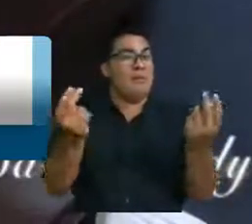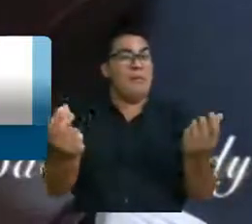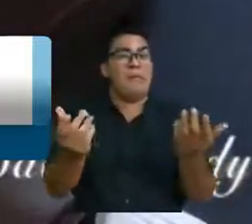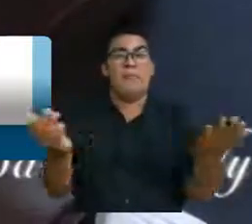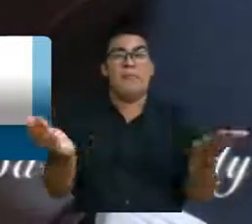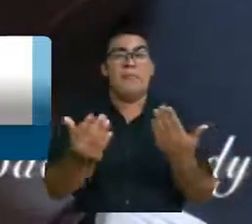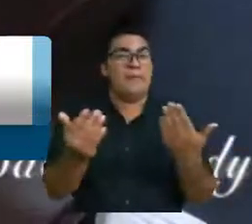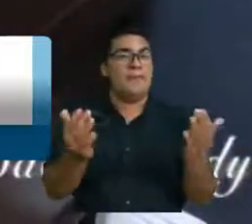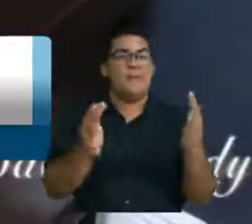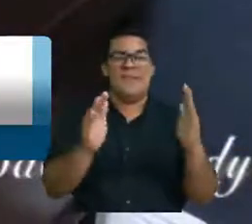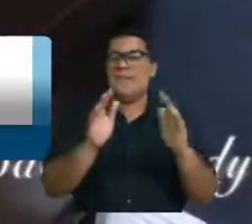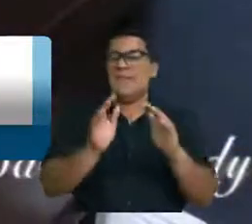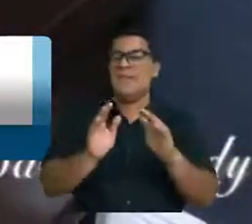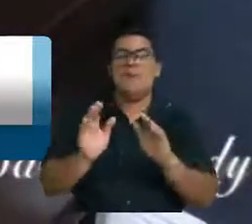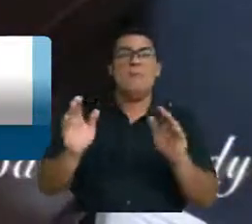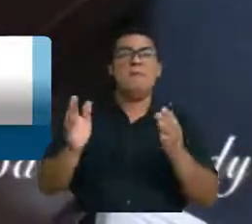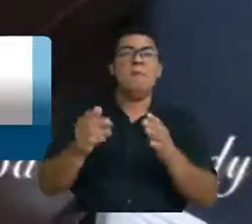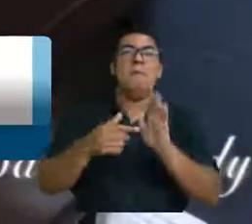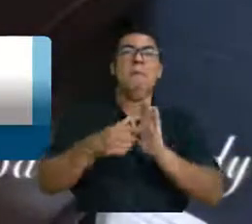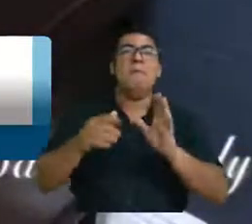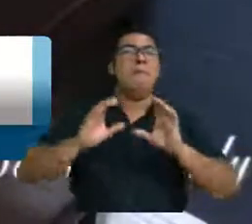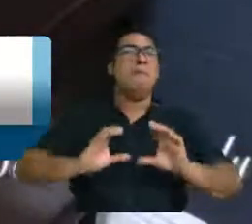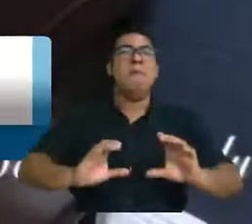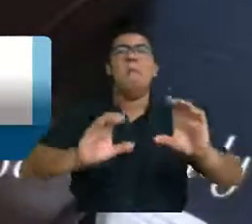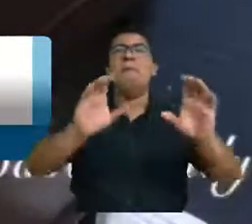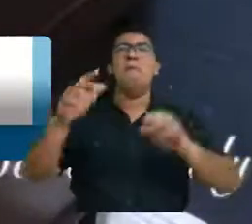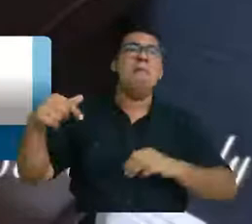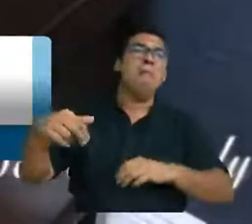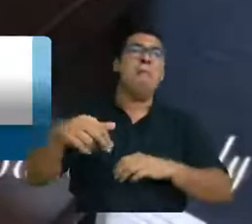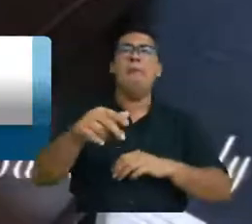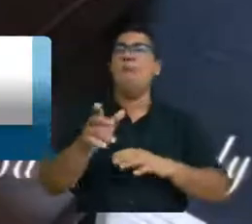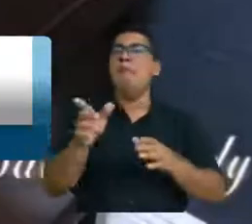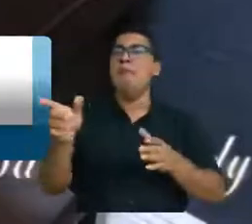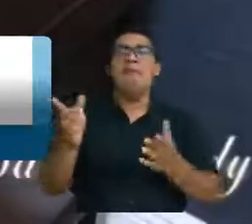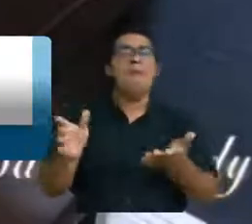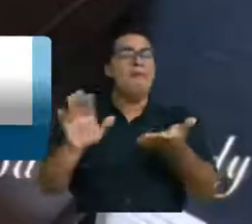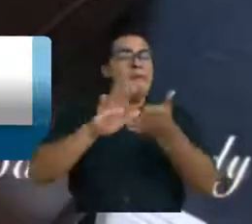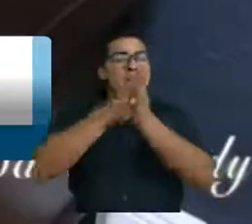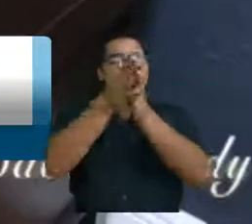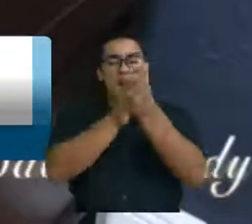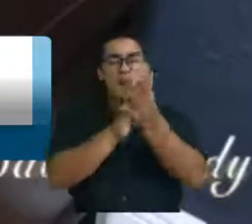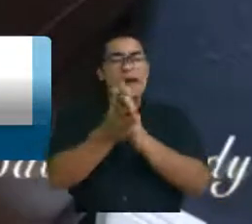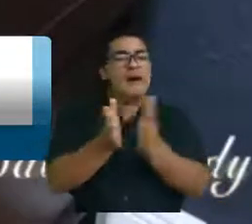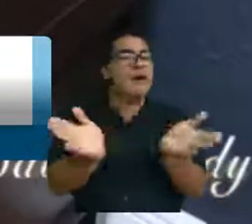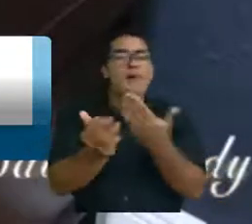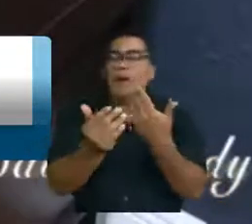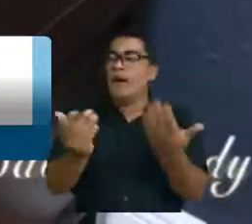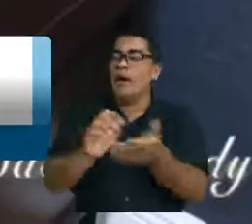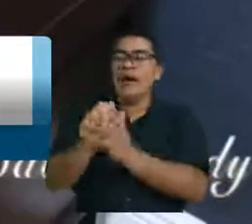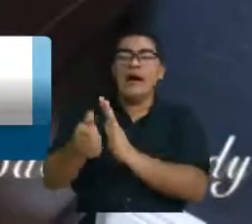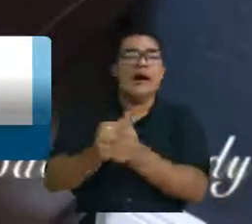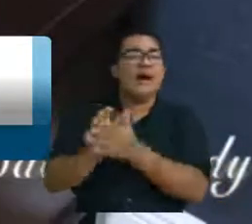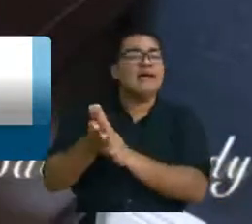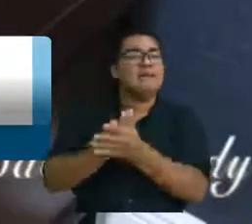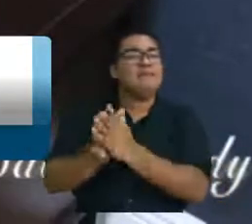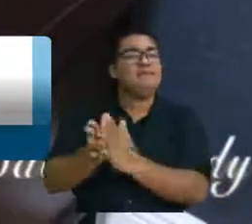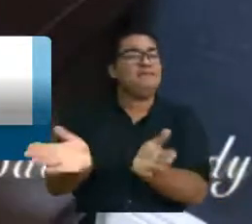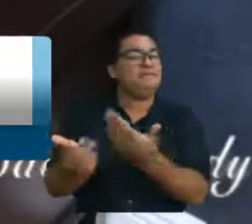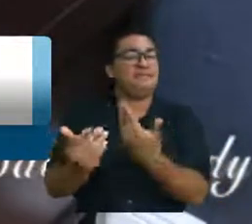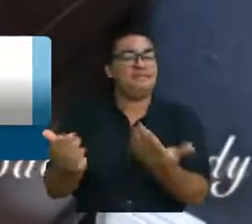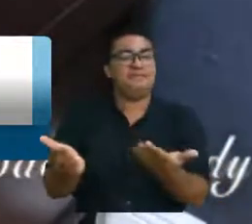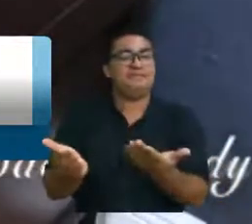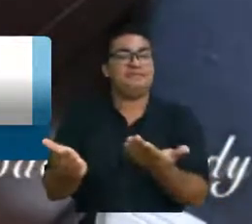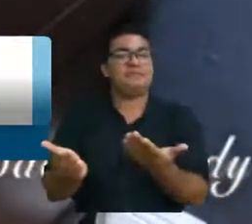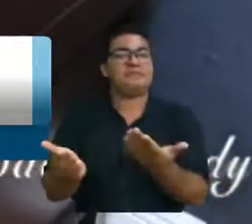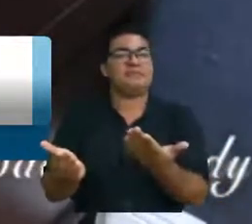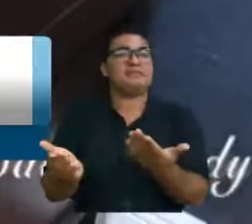decir, andamos haciendo un mandado en la calle, por ejemplo. Un mandado, no tenemos un baño con agua y jabón para lavarnos